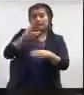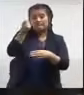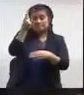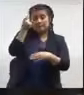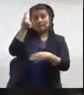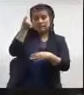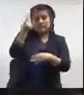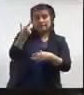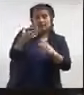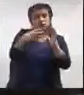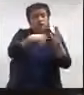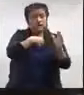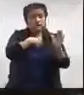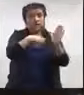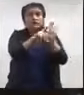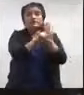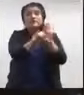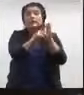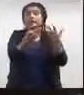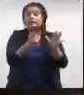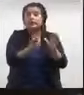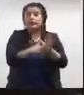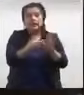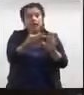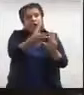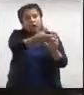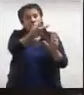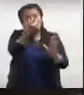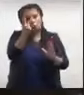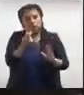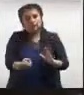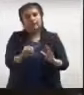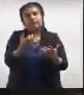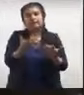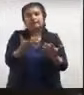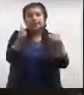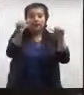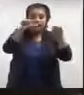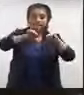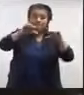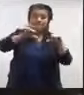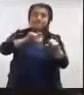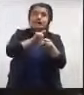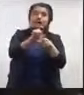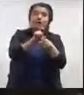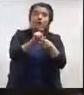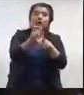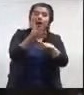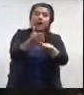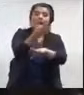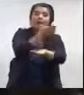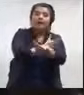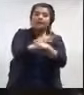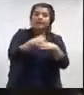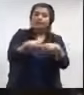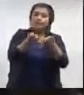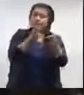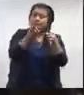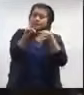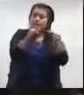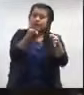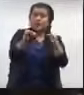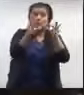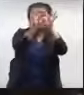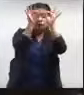El error no justifica que las cosas se vuelvan a hacer de forma equivocada cuando se les está advirtiendo que hay formas